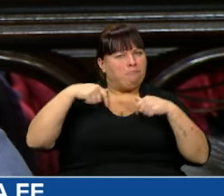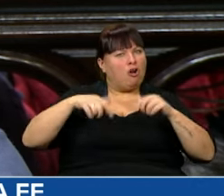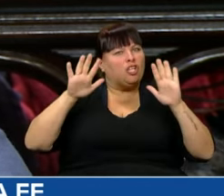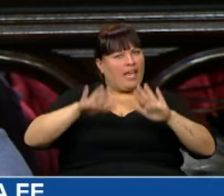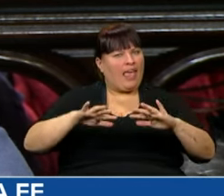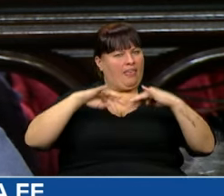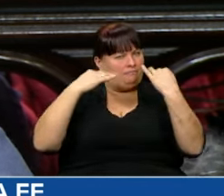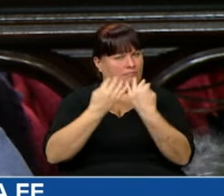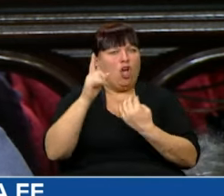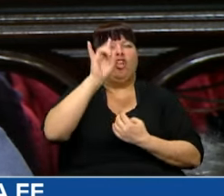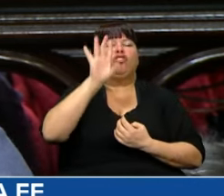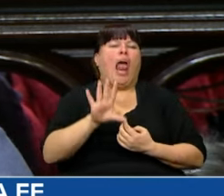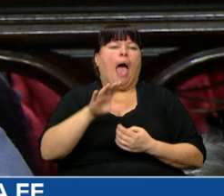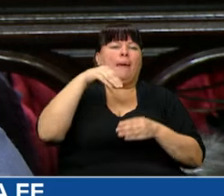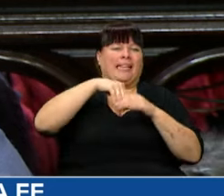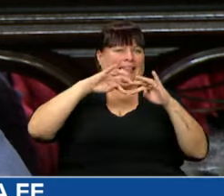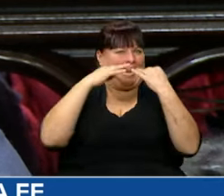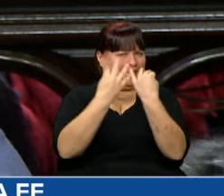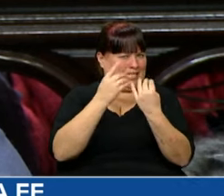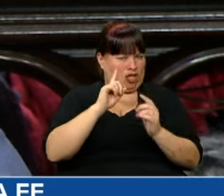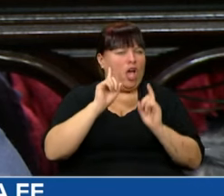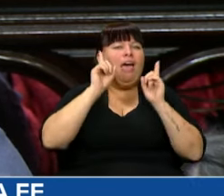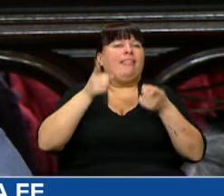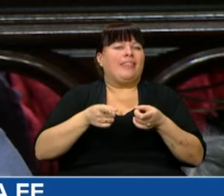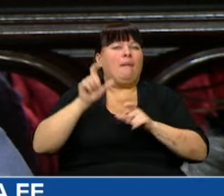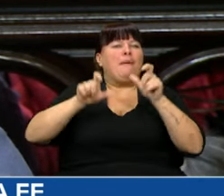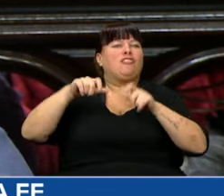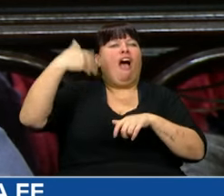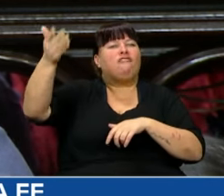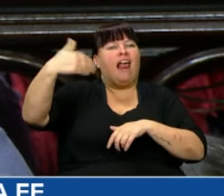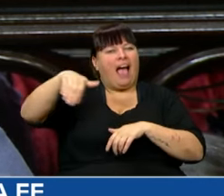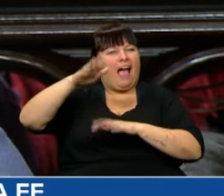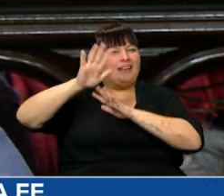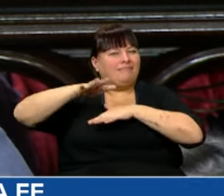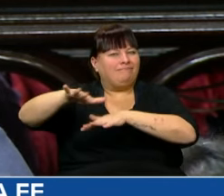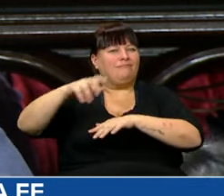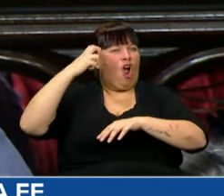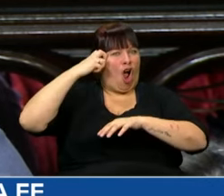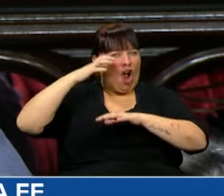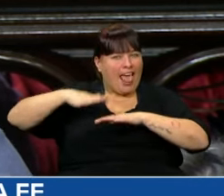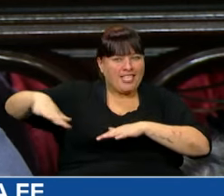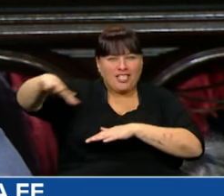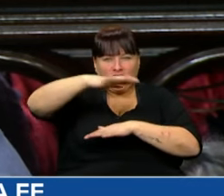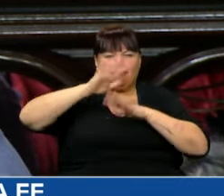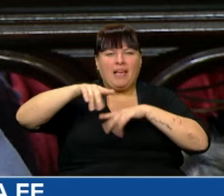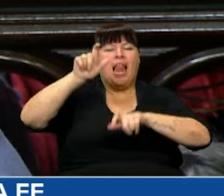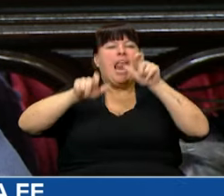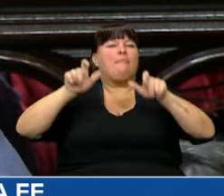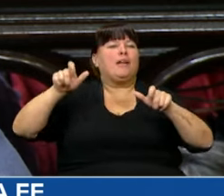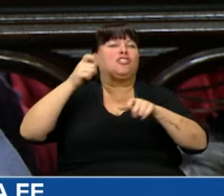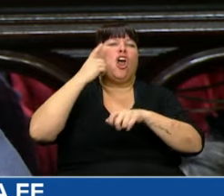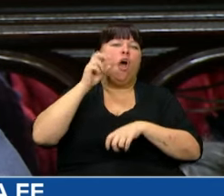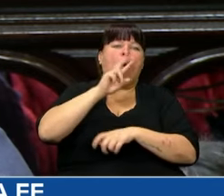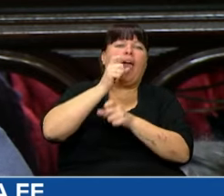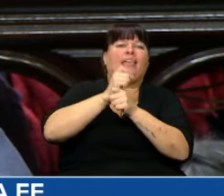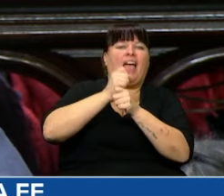aquí, no solamente adentro del recinto, sino también en las calles, alrededor de este Congreso, los trabajadores y